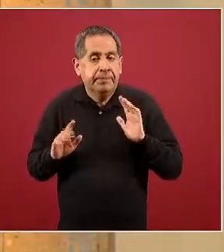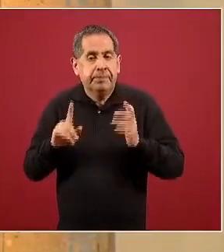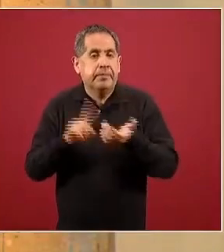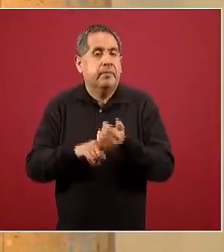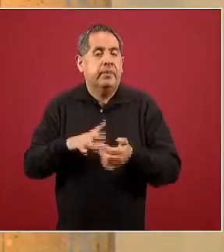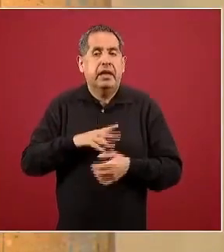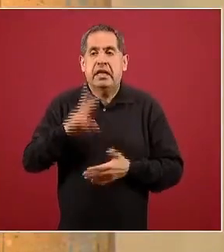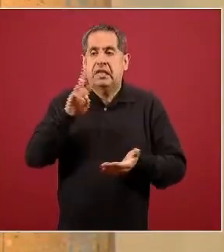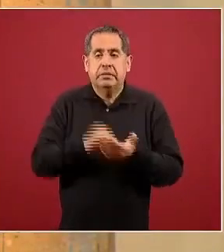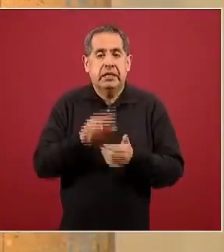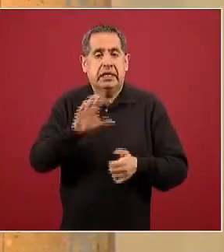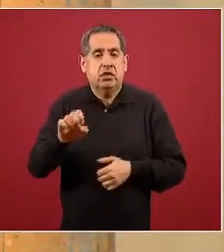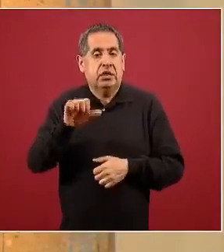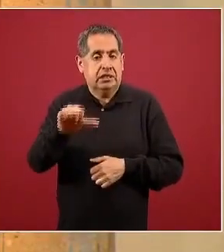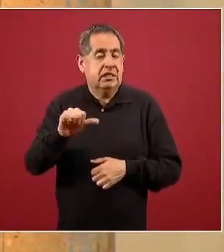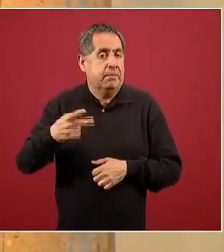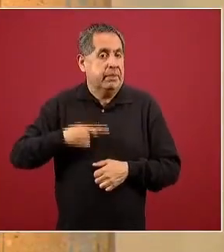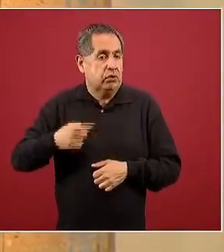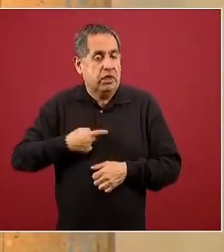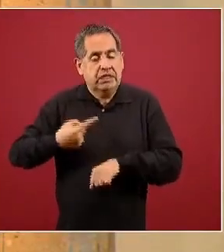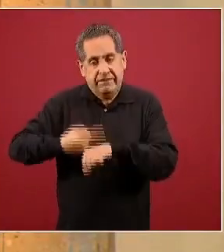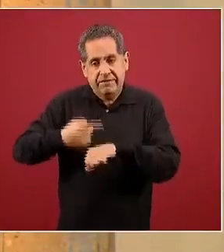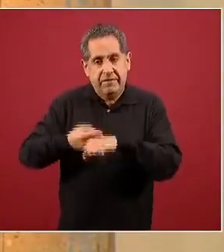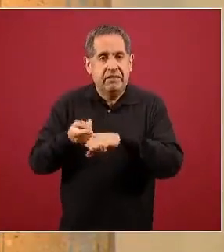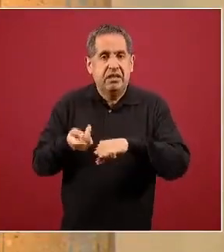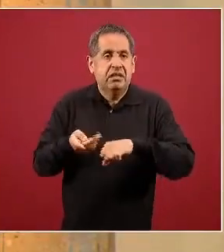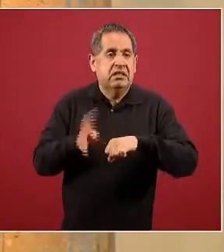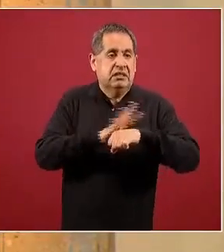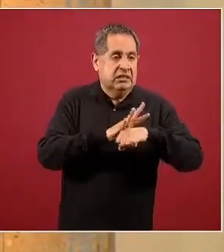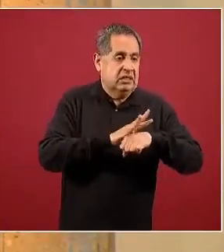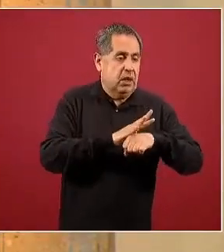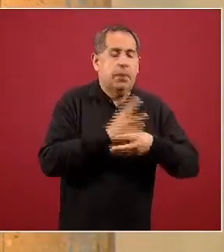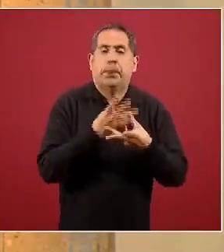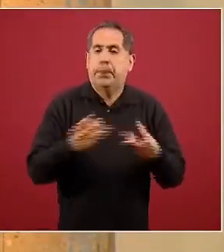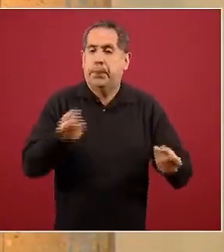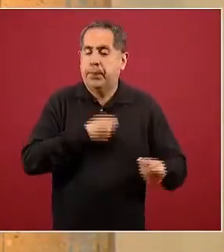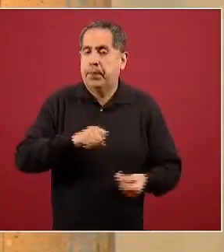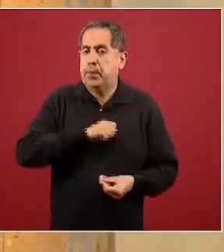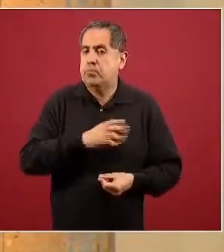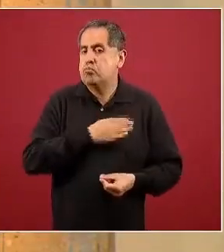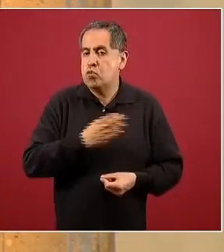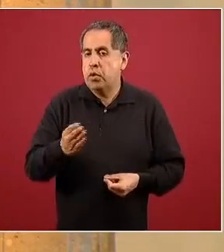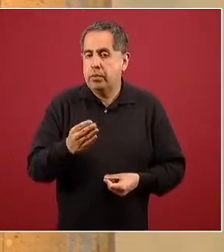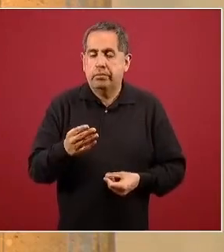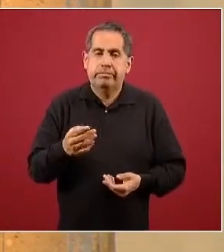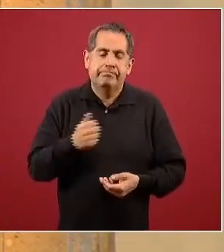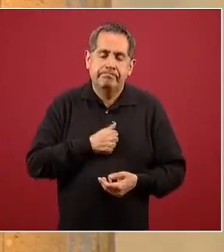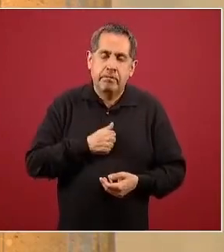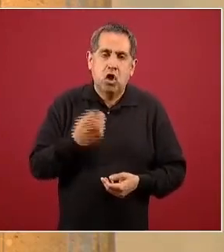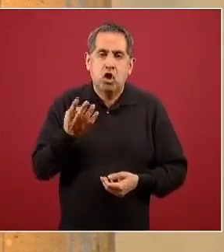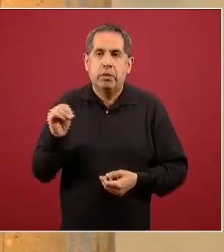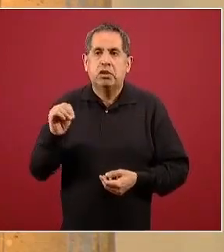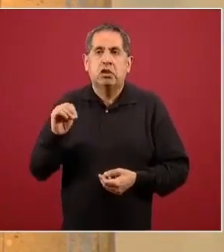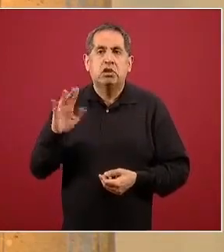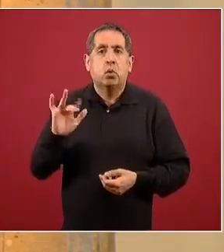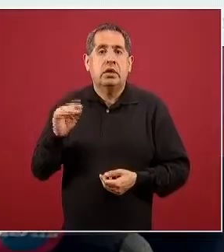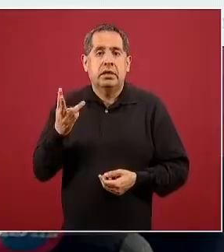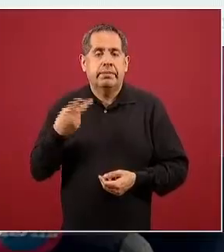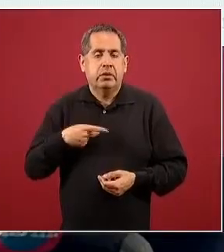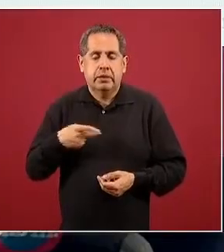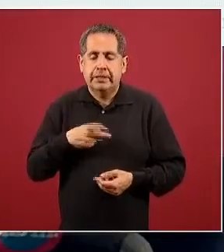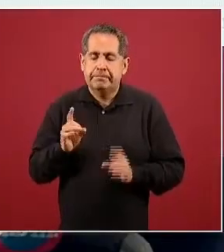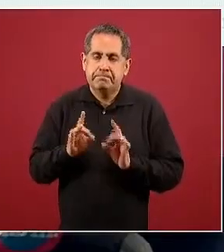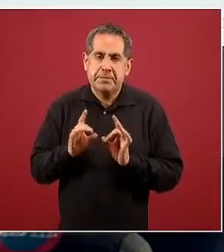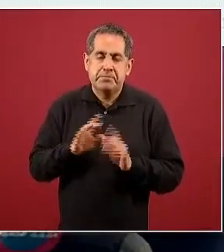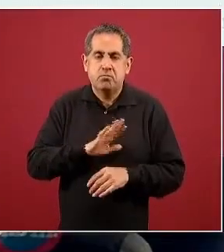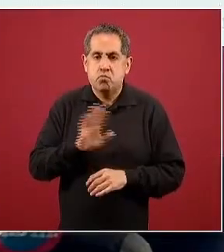Hay 3.516 personas del estado de Chiapas que se han recuperado y desafortunadamente 953 personas han